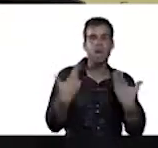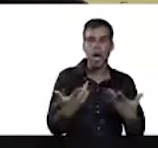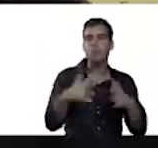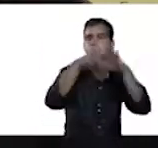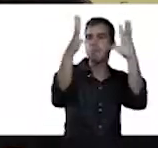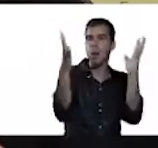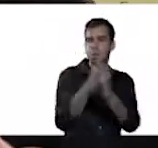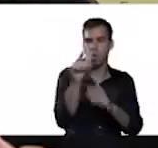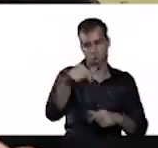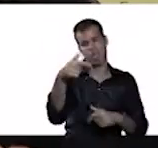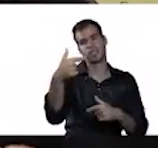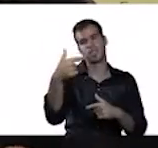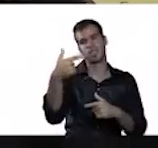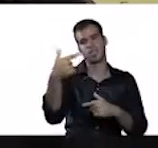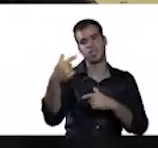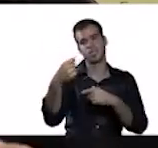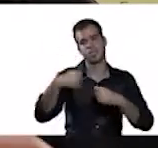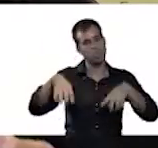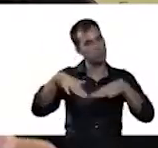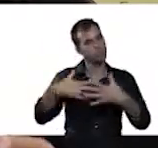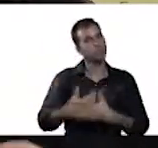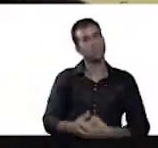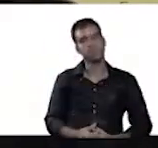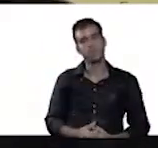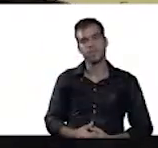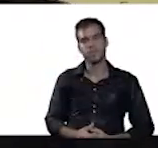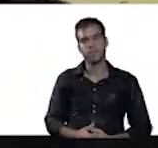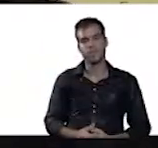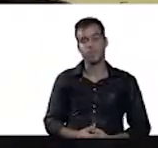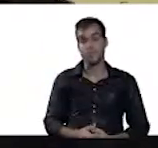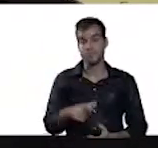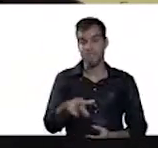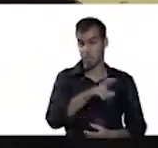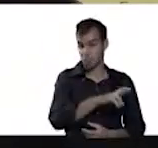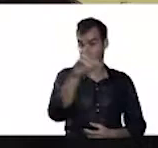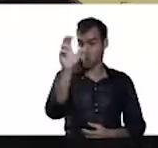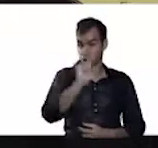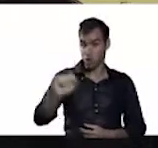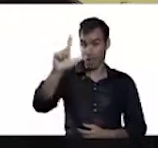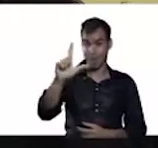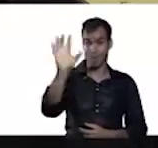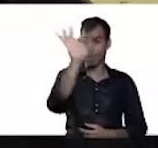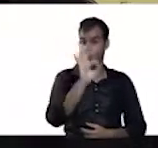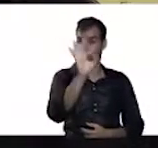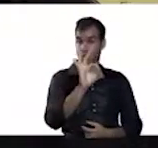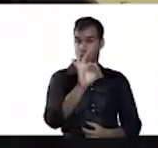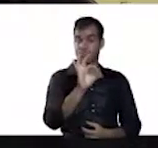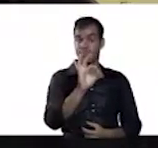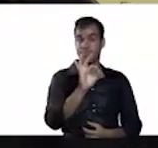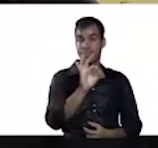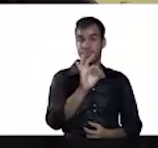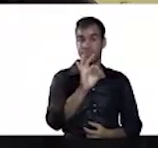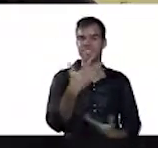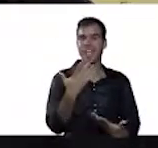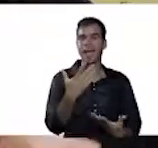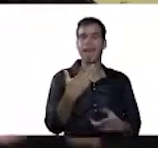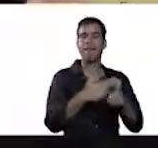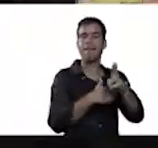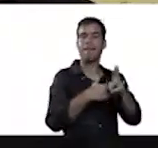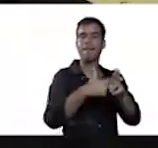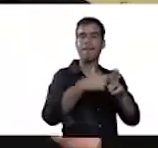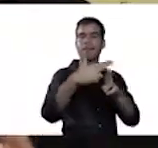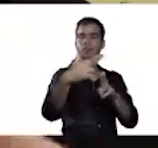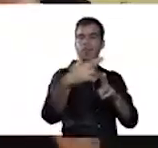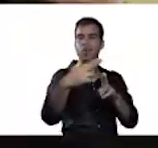hecho para el resto del mundo, lo que implicó la revolución socialista de octubre en